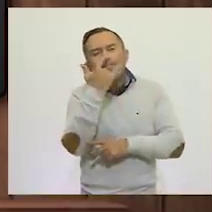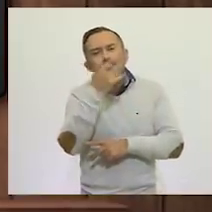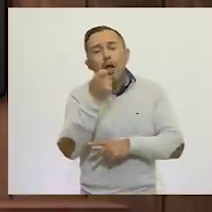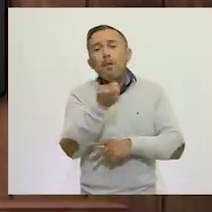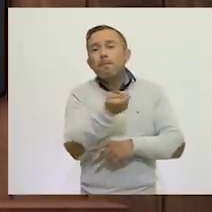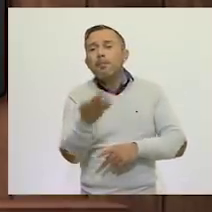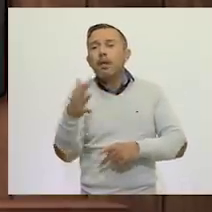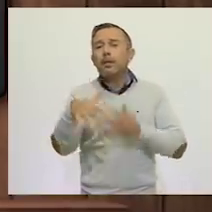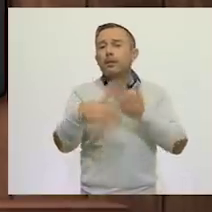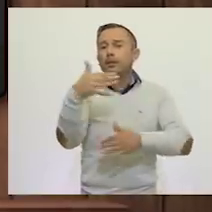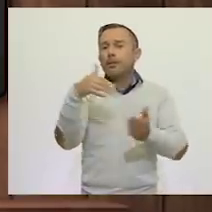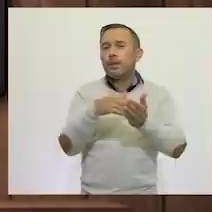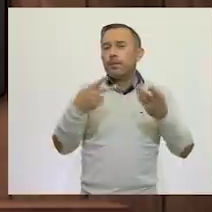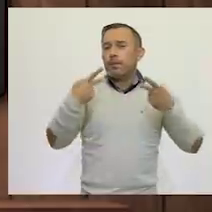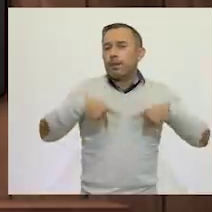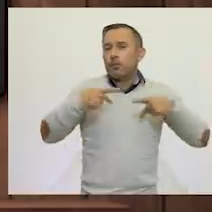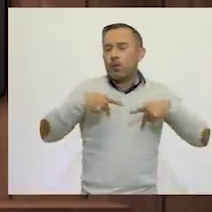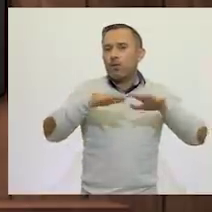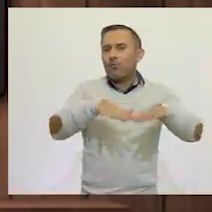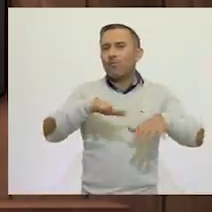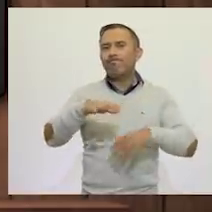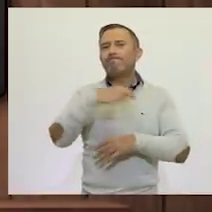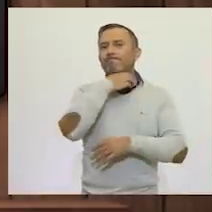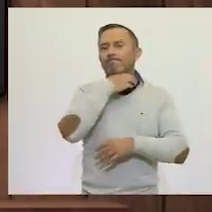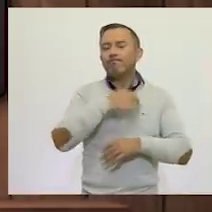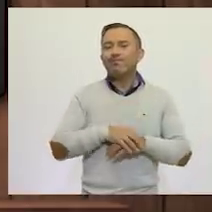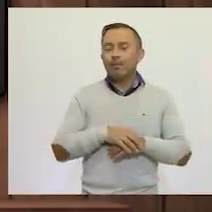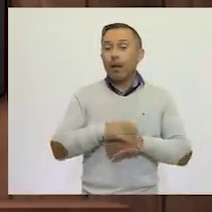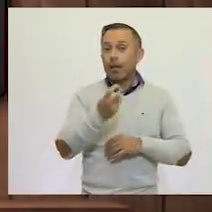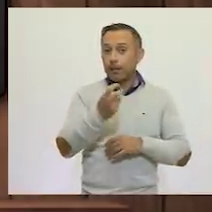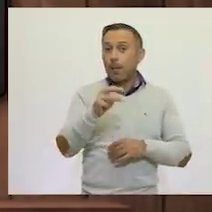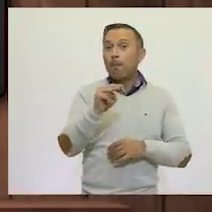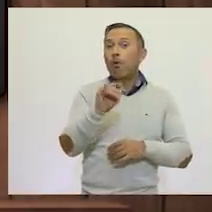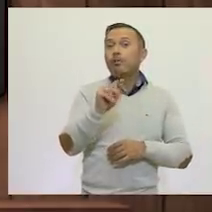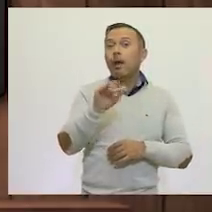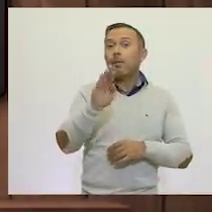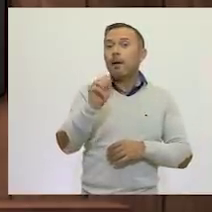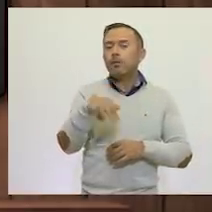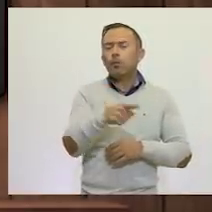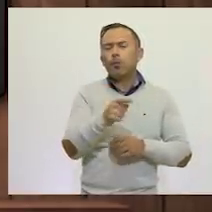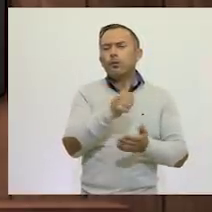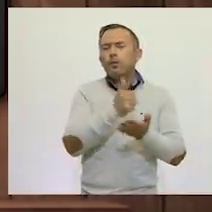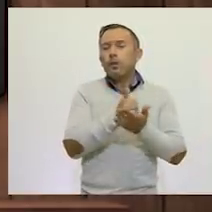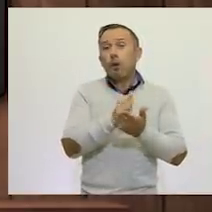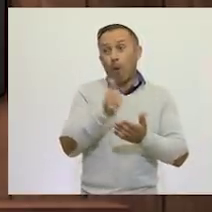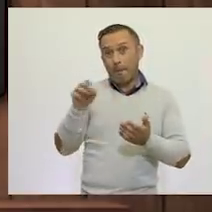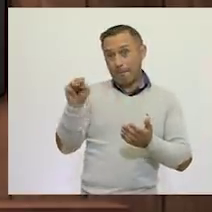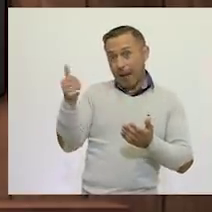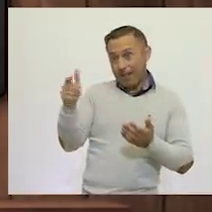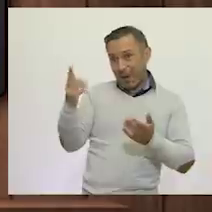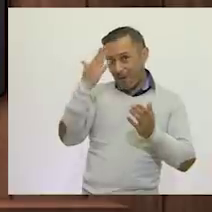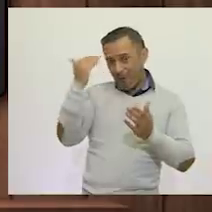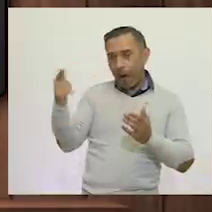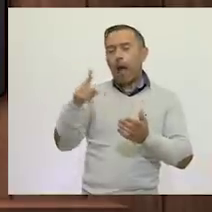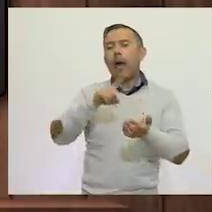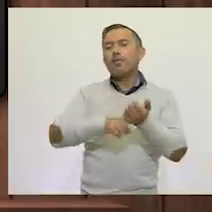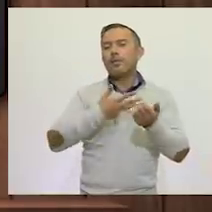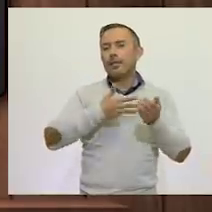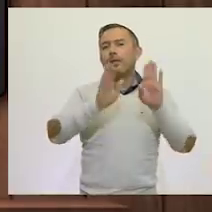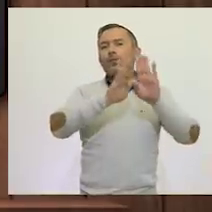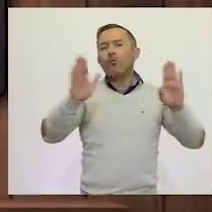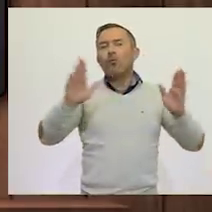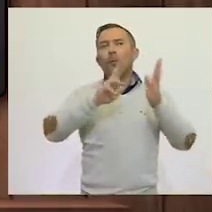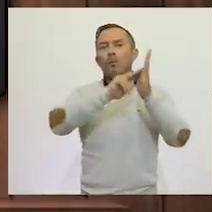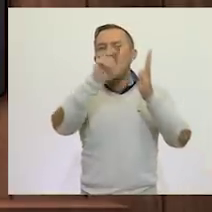15,000 personas en el sitio. Una de las cualidades especiales de Monte Albán es que, al igual que las ciudades mayas, contó con estelas con inscripciones y